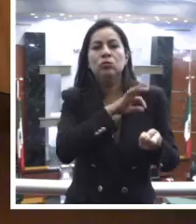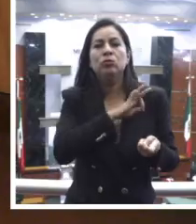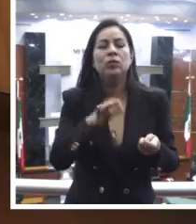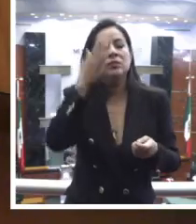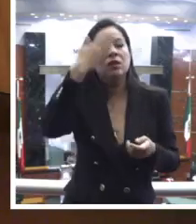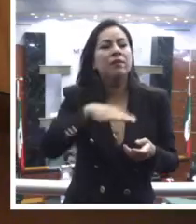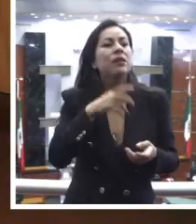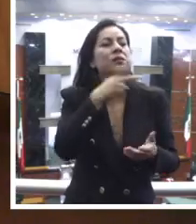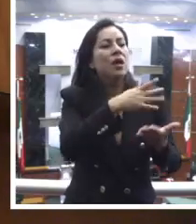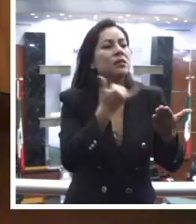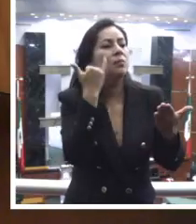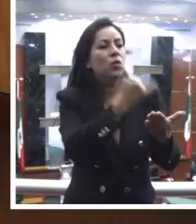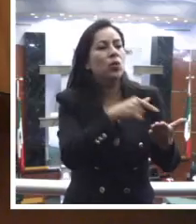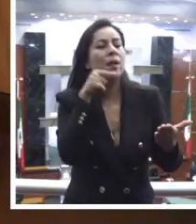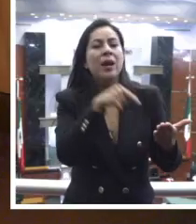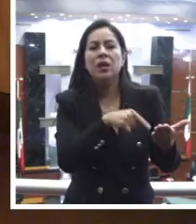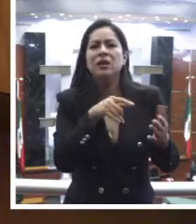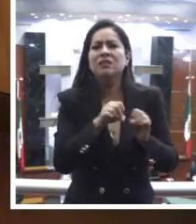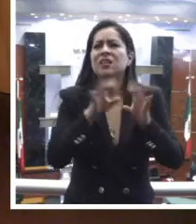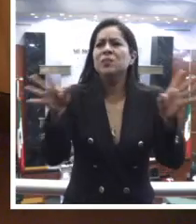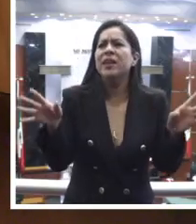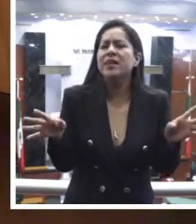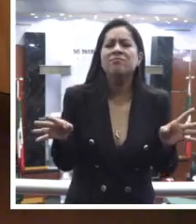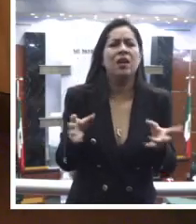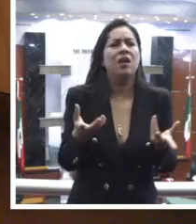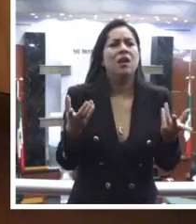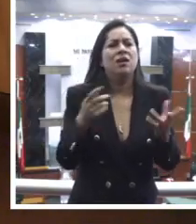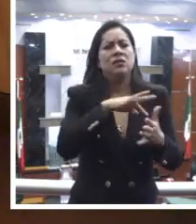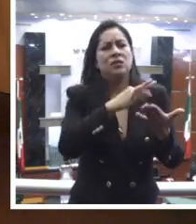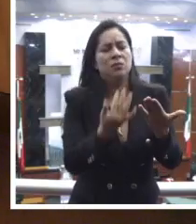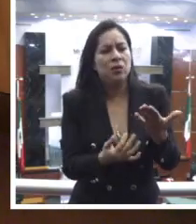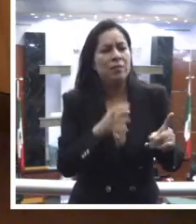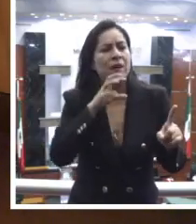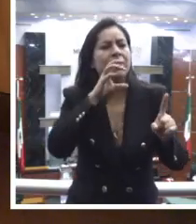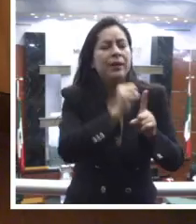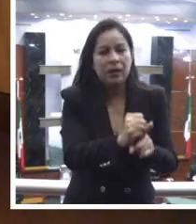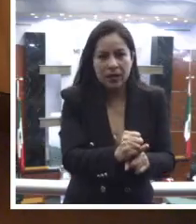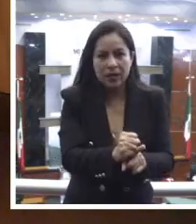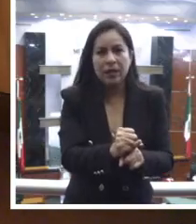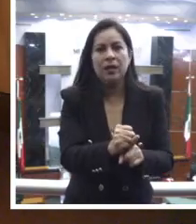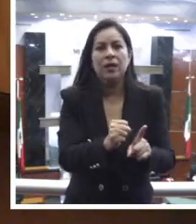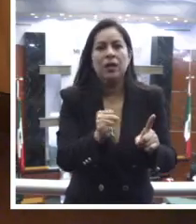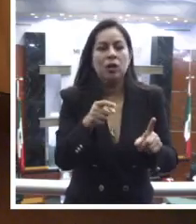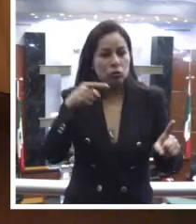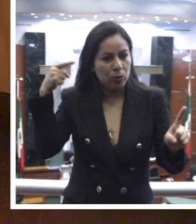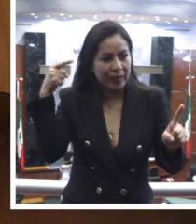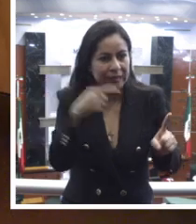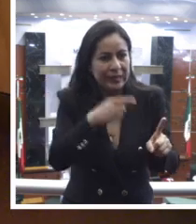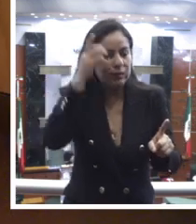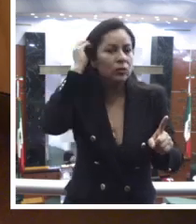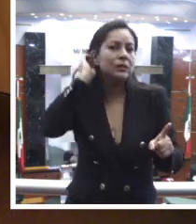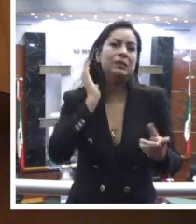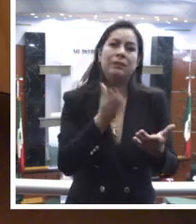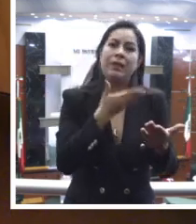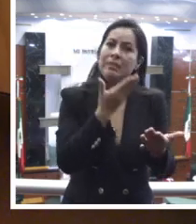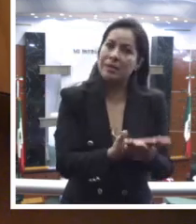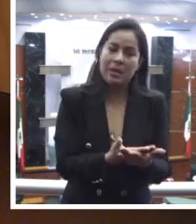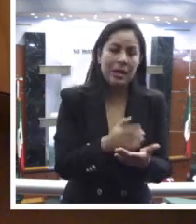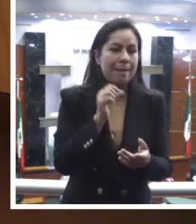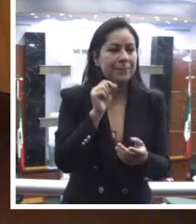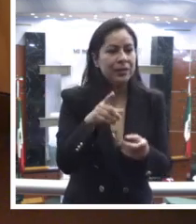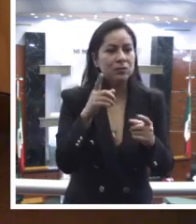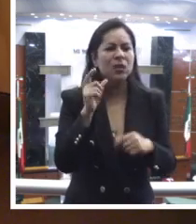saber si ese programa es transparente, si ese programa va a lograr a tener los objetivos que se ha planteado y sobre